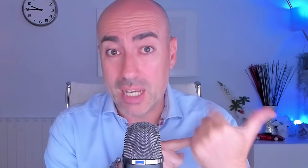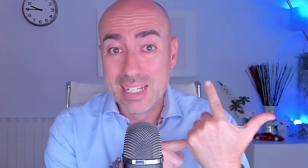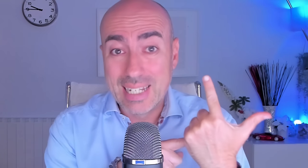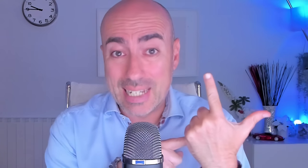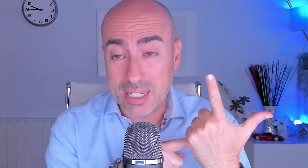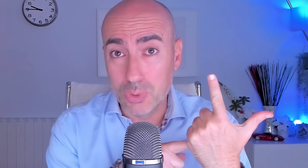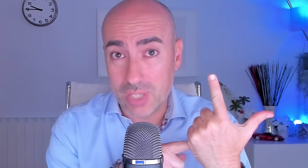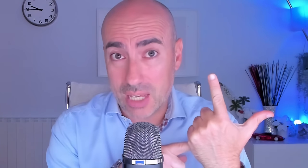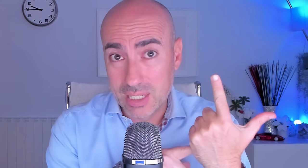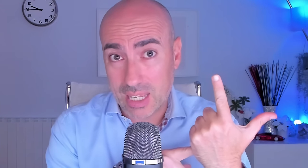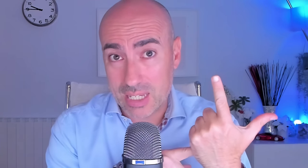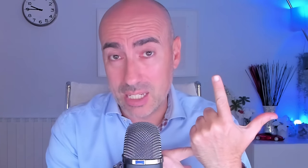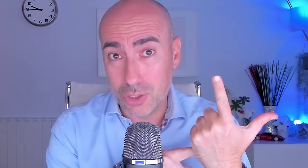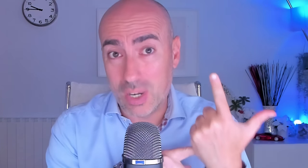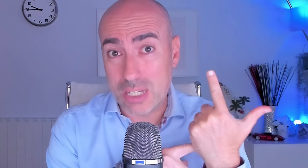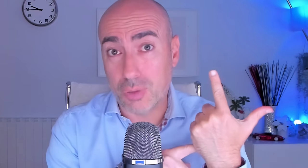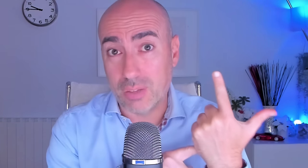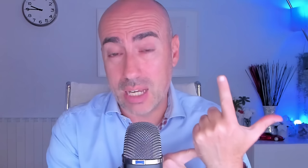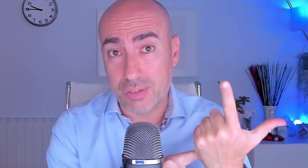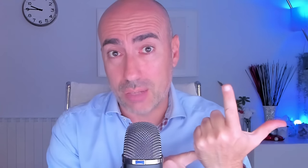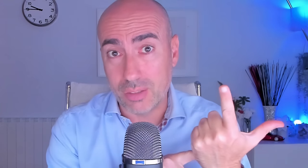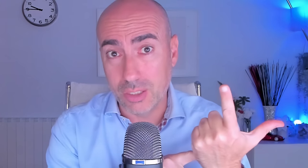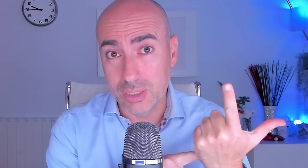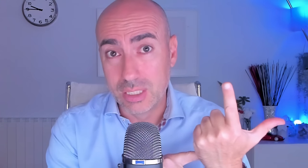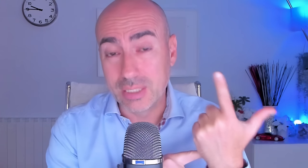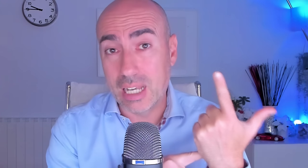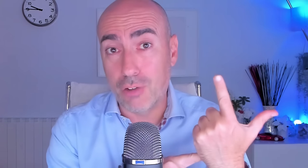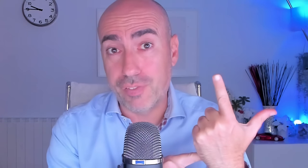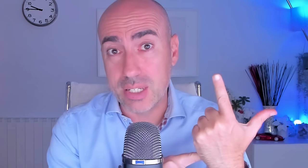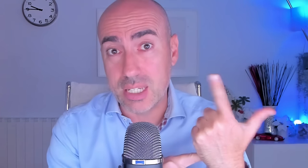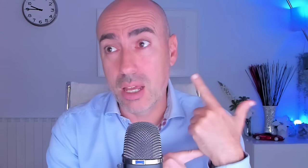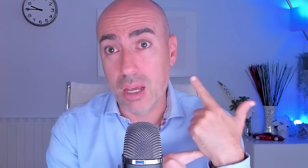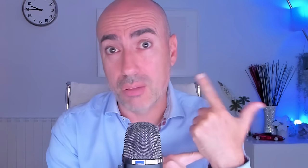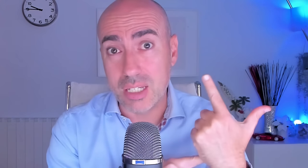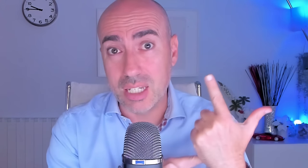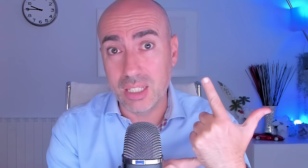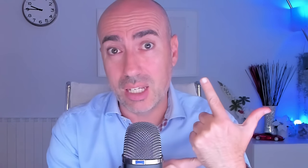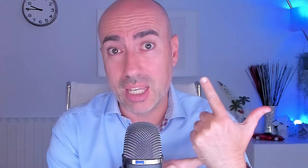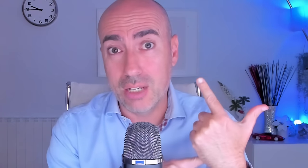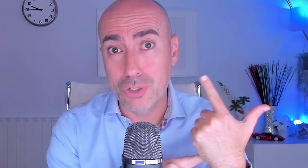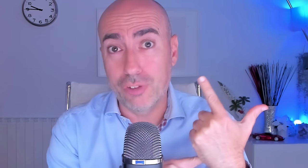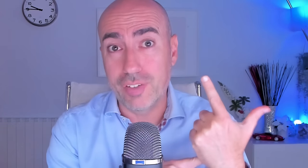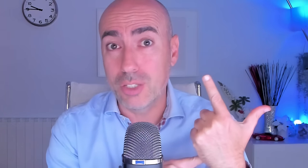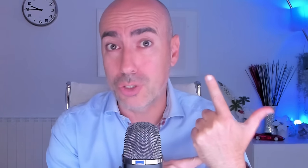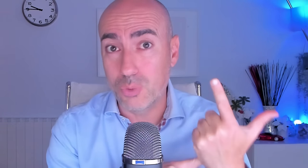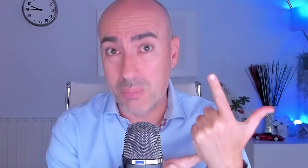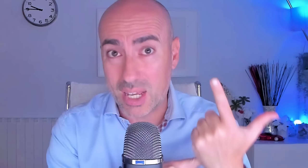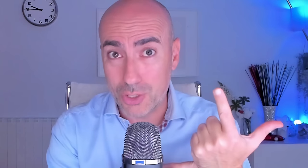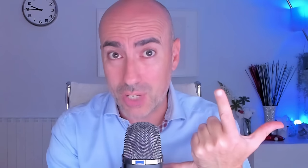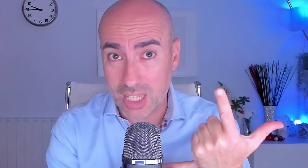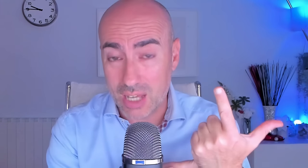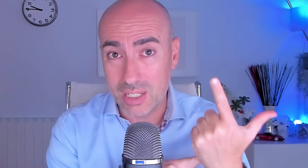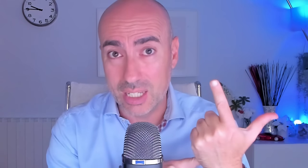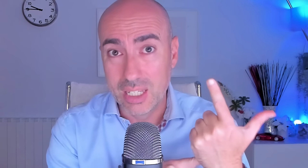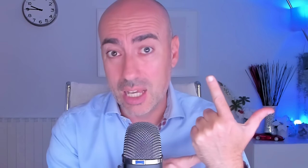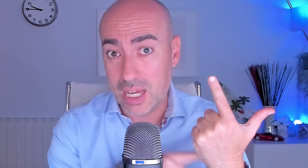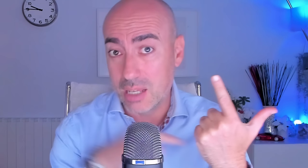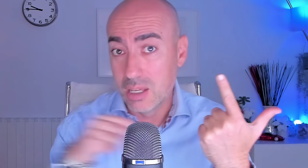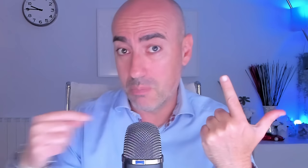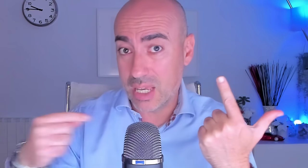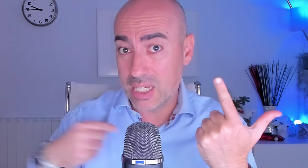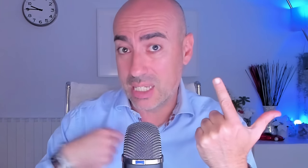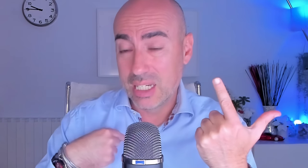autoridad moral la segunda que ha sido la socialización de la ofensa hacer sentir que los ofendidos son una mayoría eh